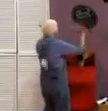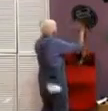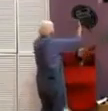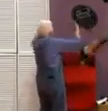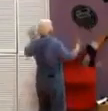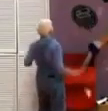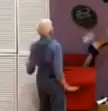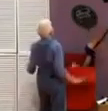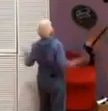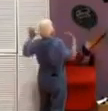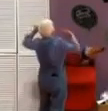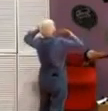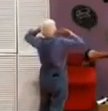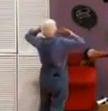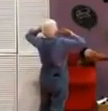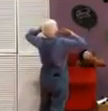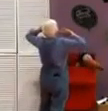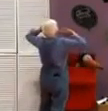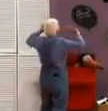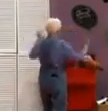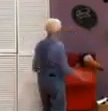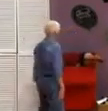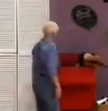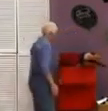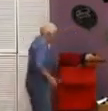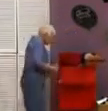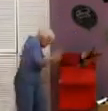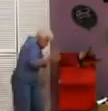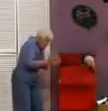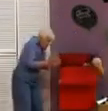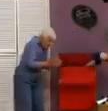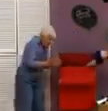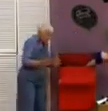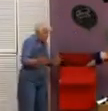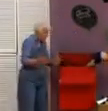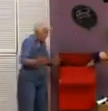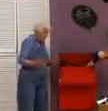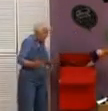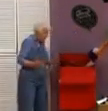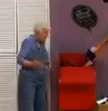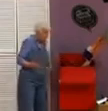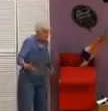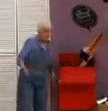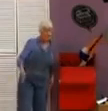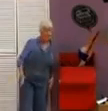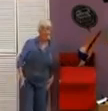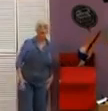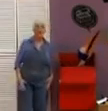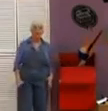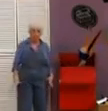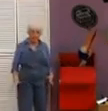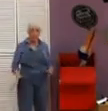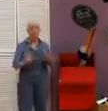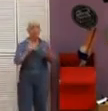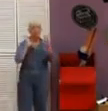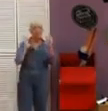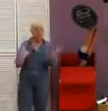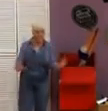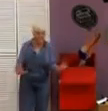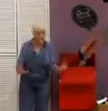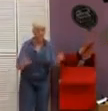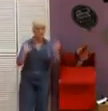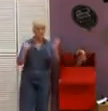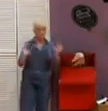cartero! ¡Espera! ¡Cartero! Para eso tenemos... ¡Ay, más! Se quedó una atorada. Ahora vamos